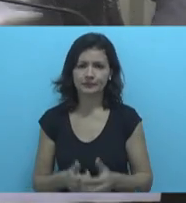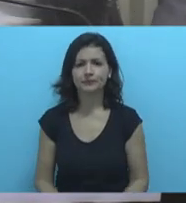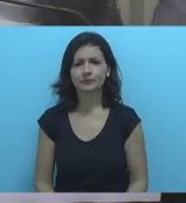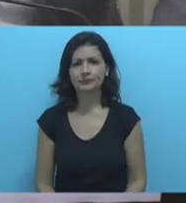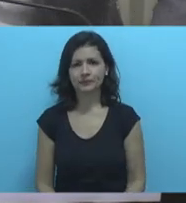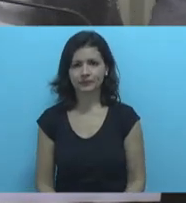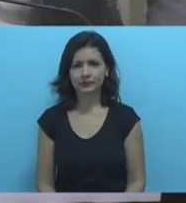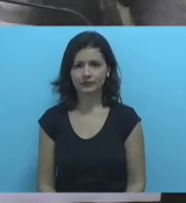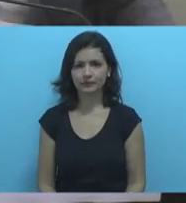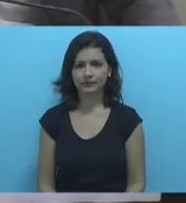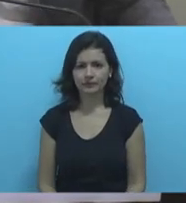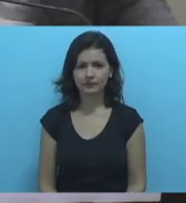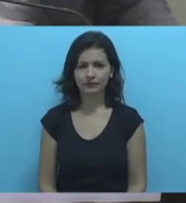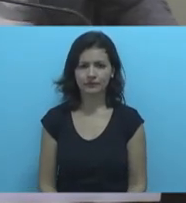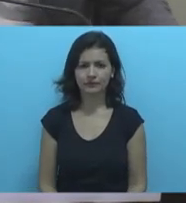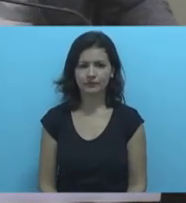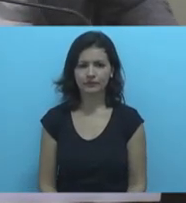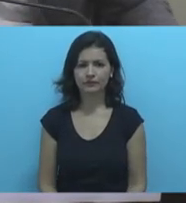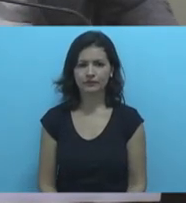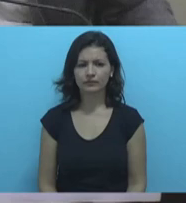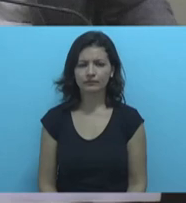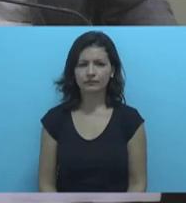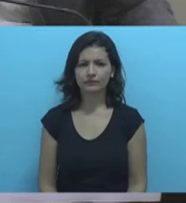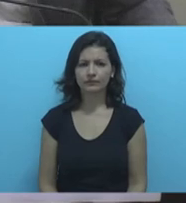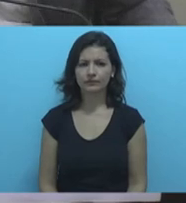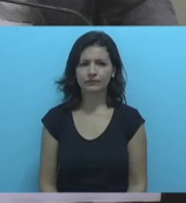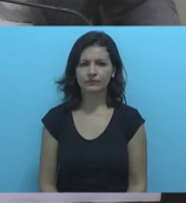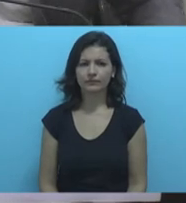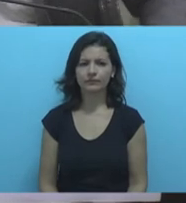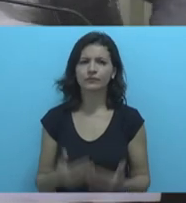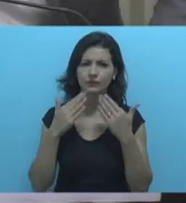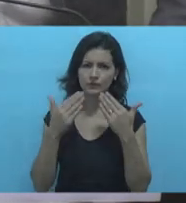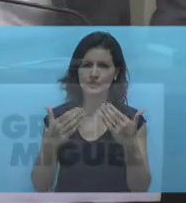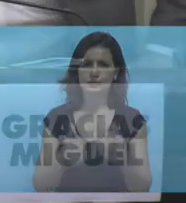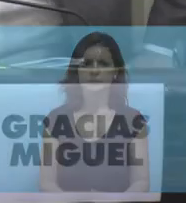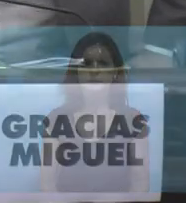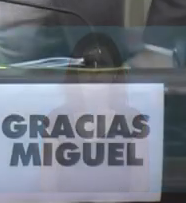esta sesión con toda la emotividad que ha significado. Muchas gracias.